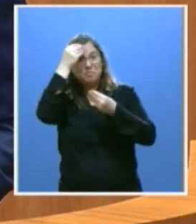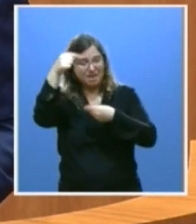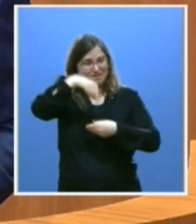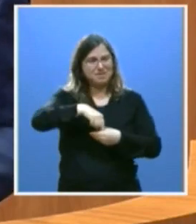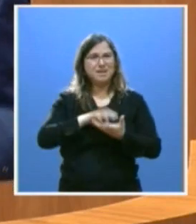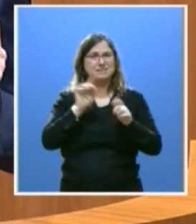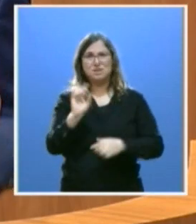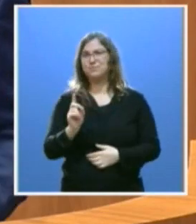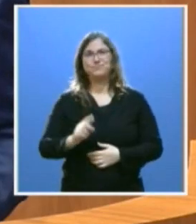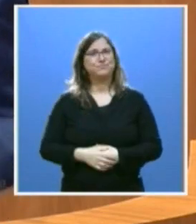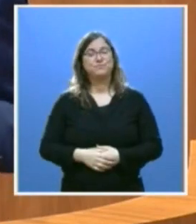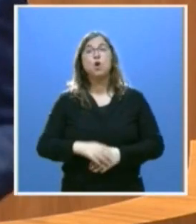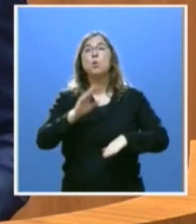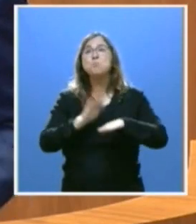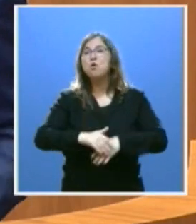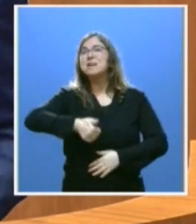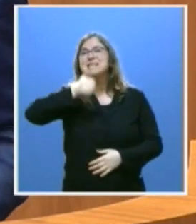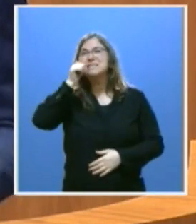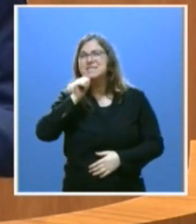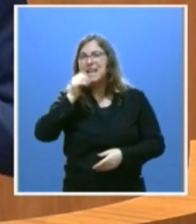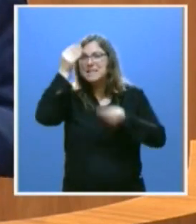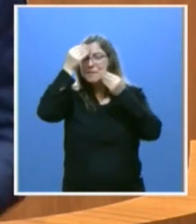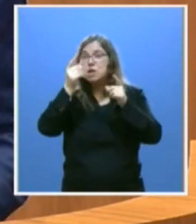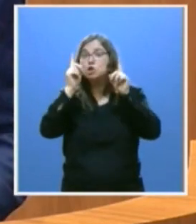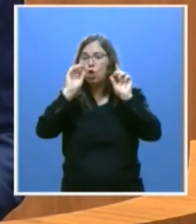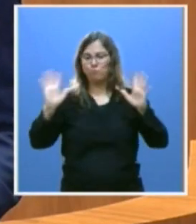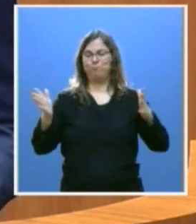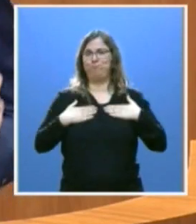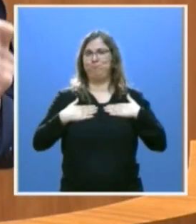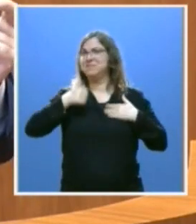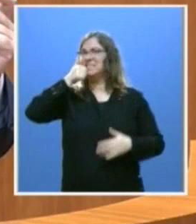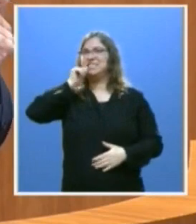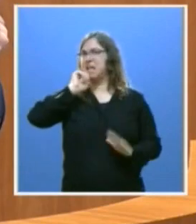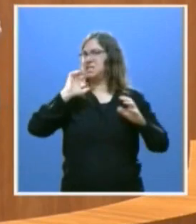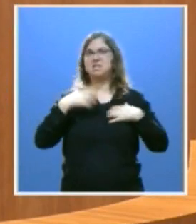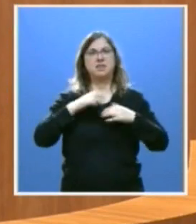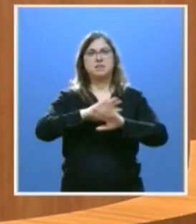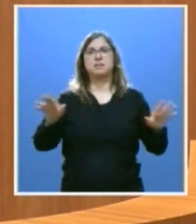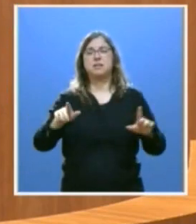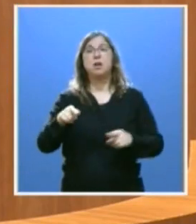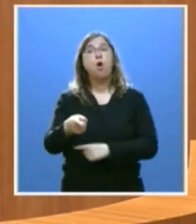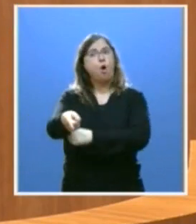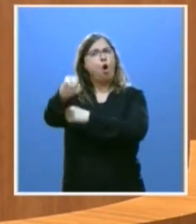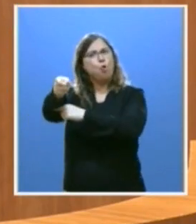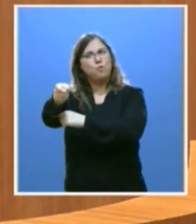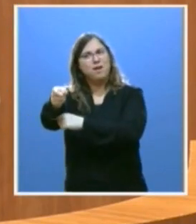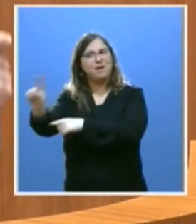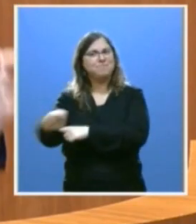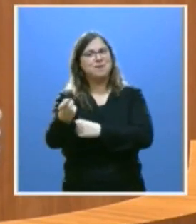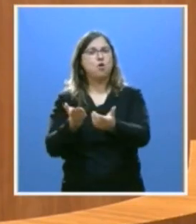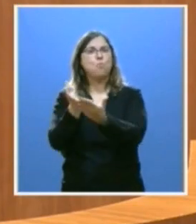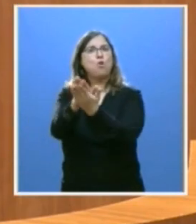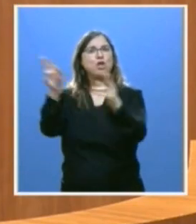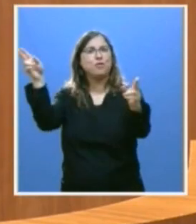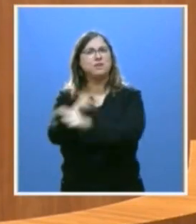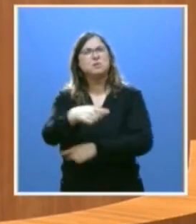León, porque Sánchez solo piensa en Sánchez. Le ha obligado a presentar esta moción y usted